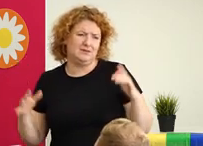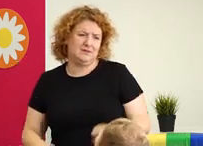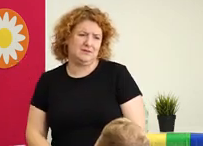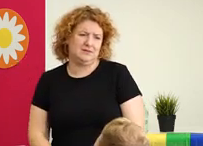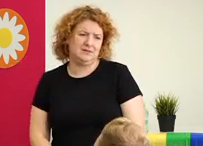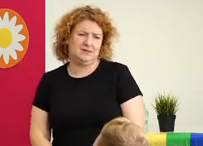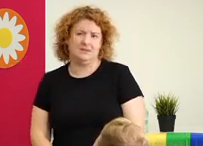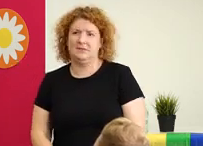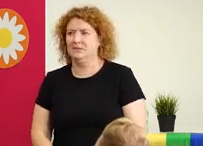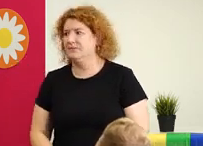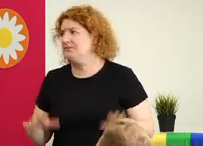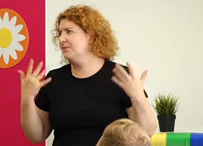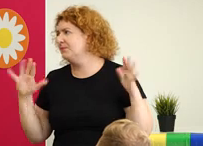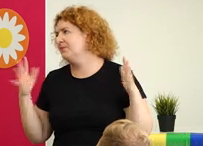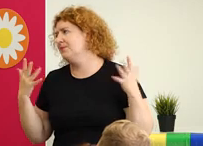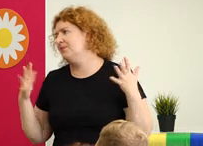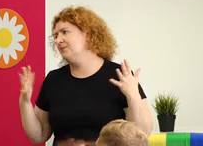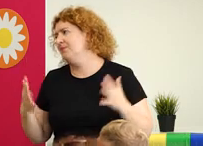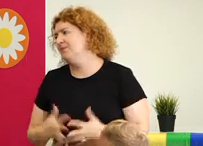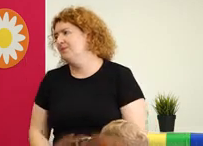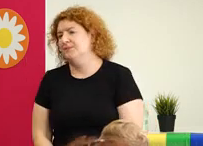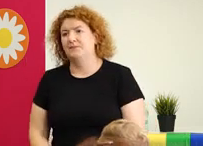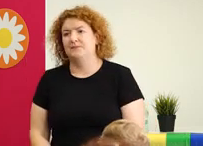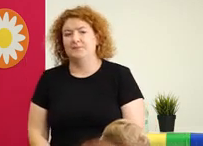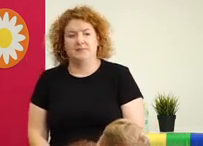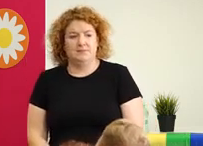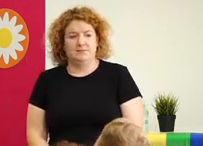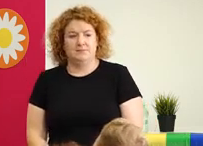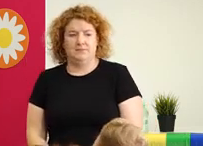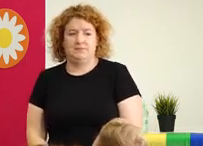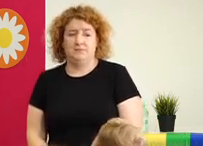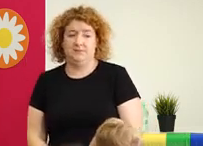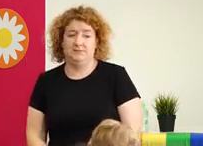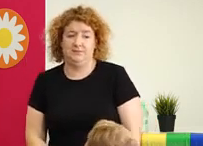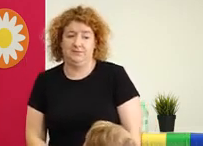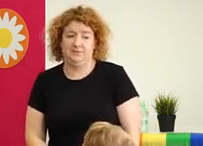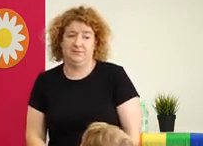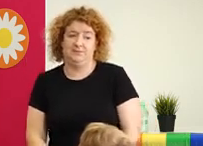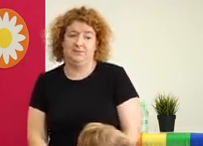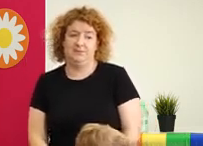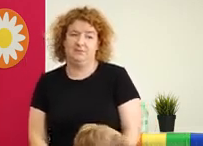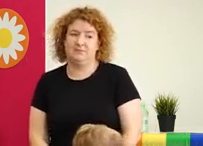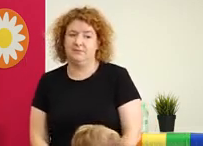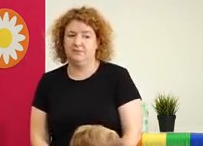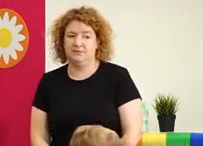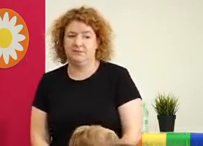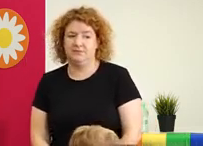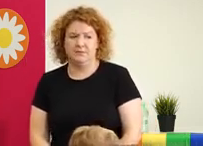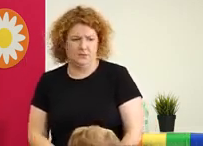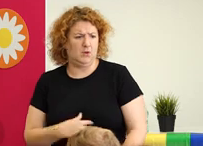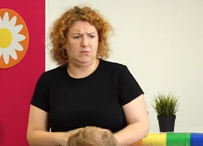tenido incidencia cultural y fíjense, hemos sabido capaz de cambiar las palizas por